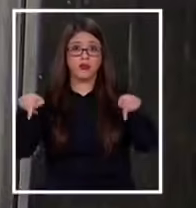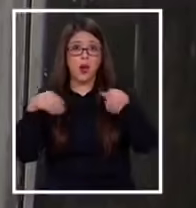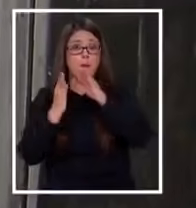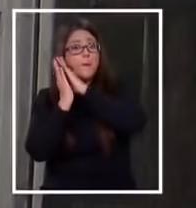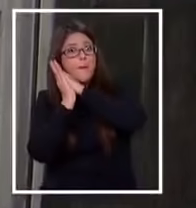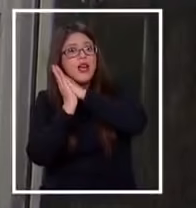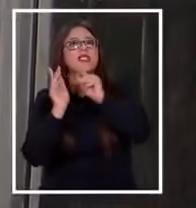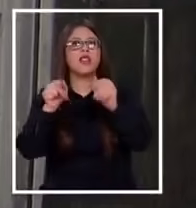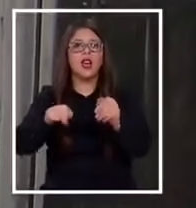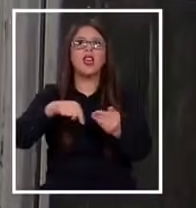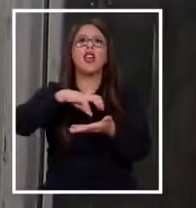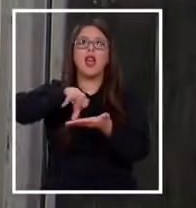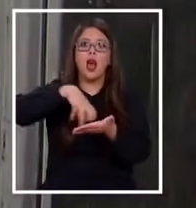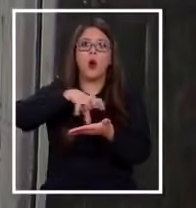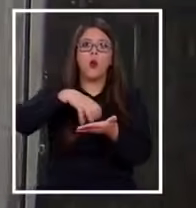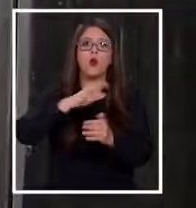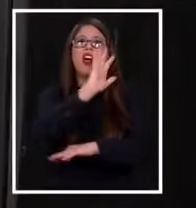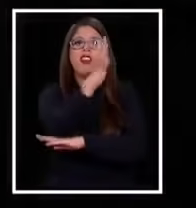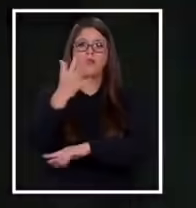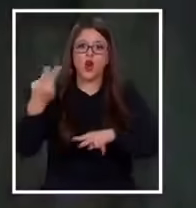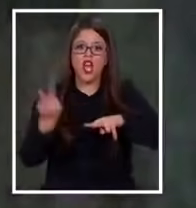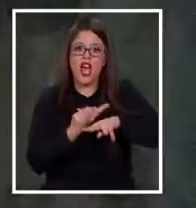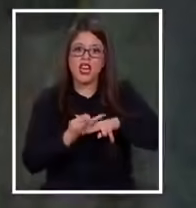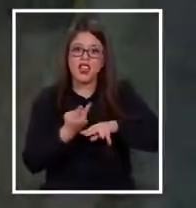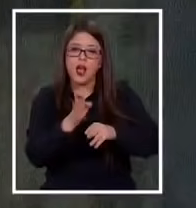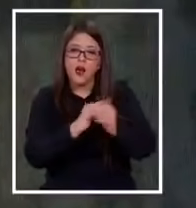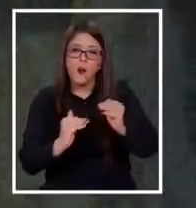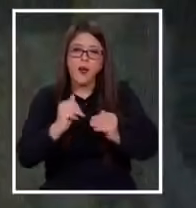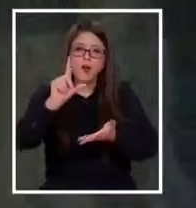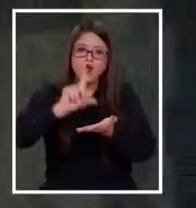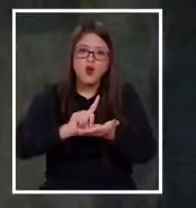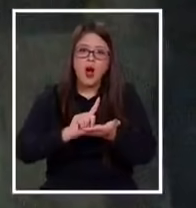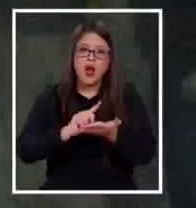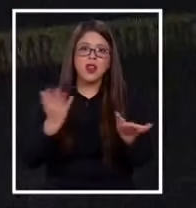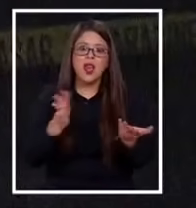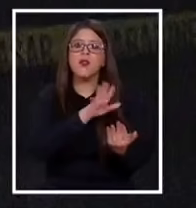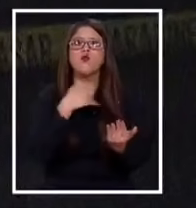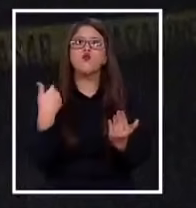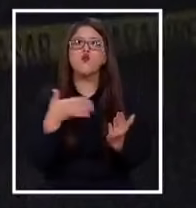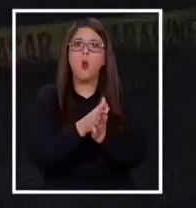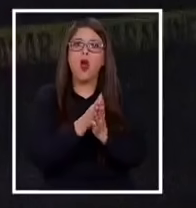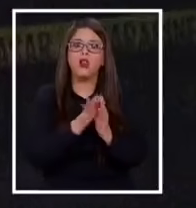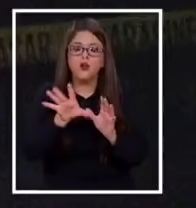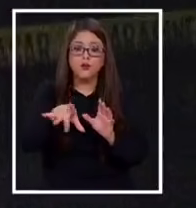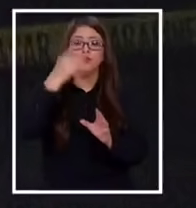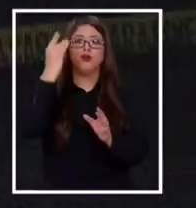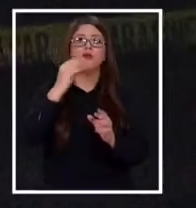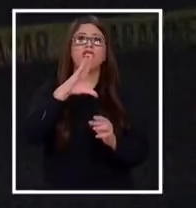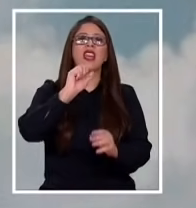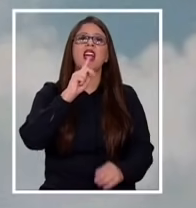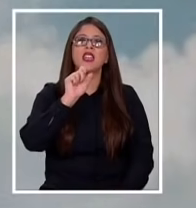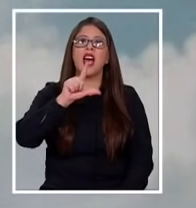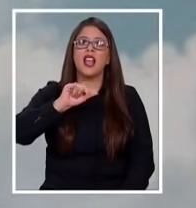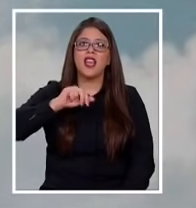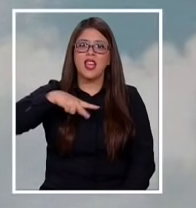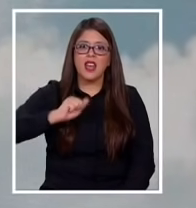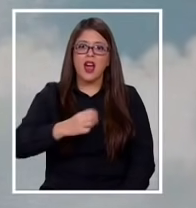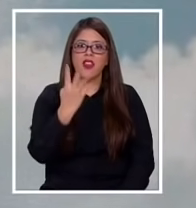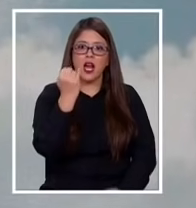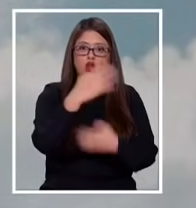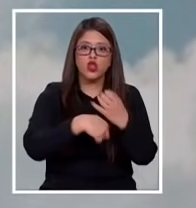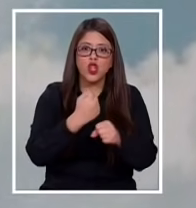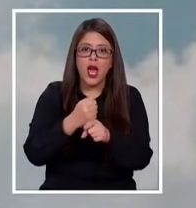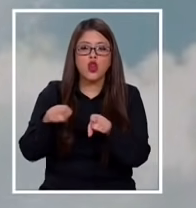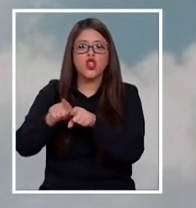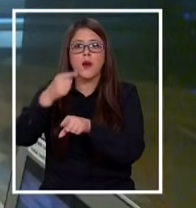domicilio de la comuna del Bosque. El mismo lugar donde fueron encontrados fallecidos Catalina, de 14 años, y su hermano Rubén,